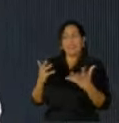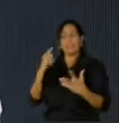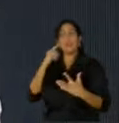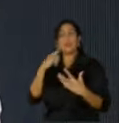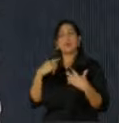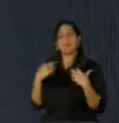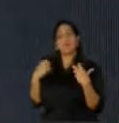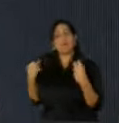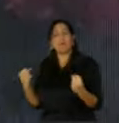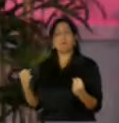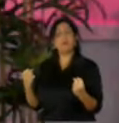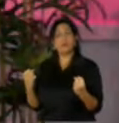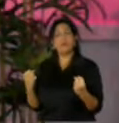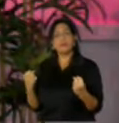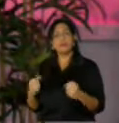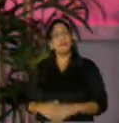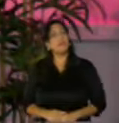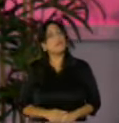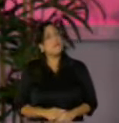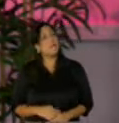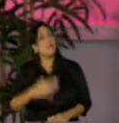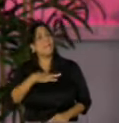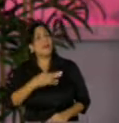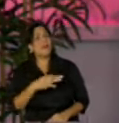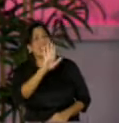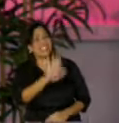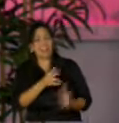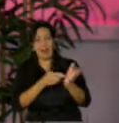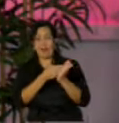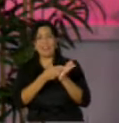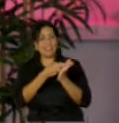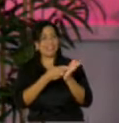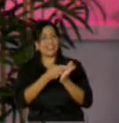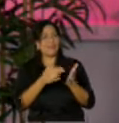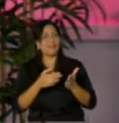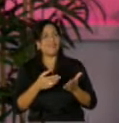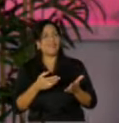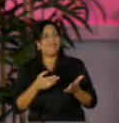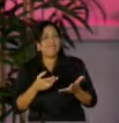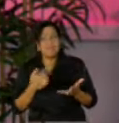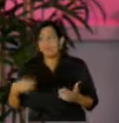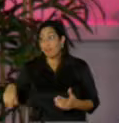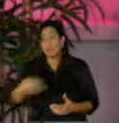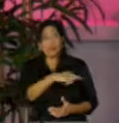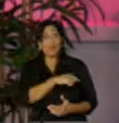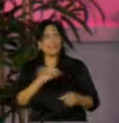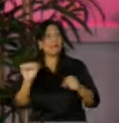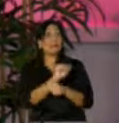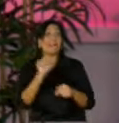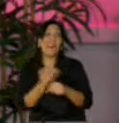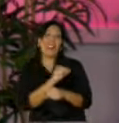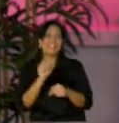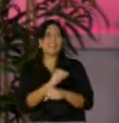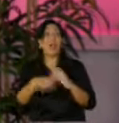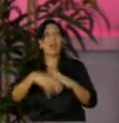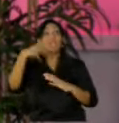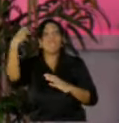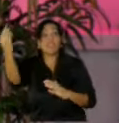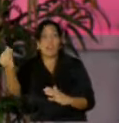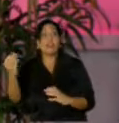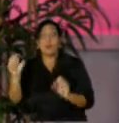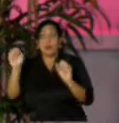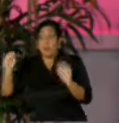yo digo. Claro, claro. Me gusta esa sinceridad, ¿verdad?, abierta. Yo creo que todos los que estamos expuestos, que seguimos estando expuestos, porque